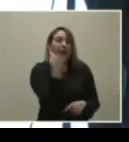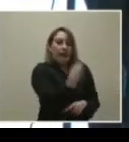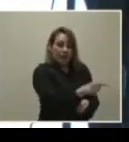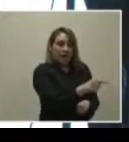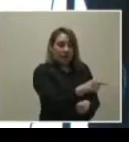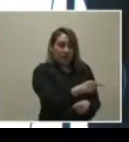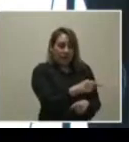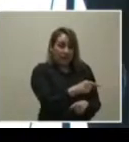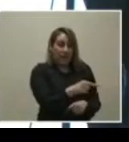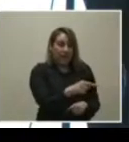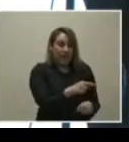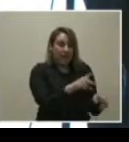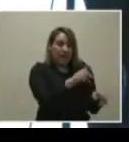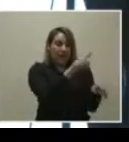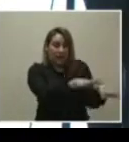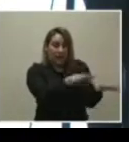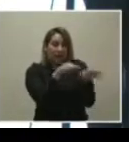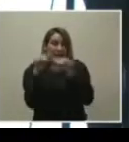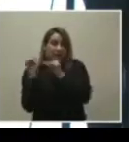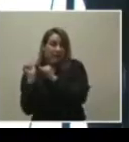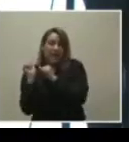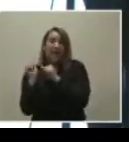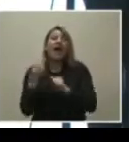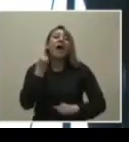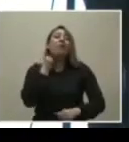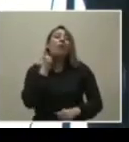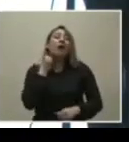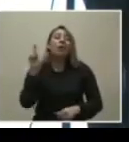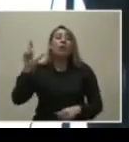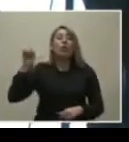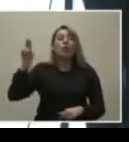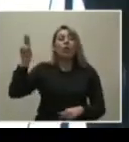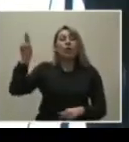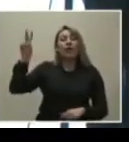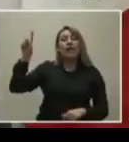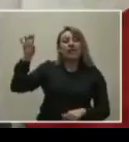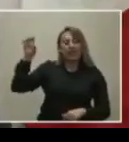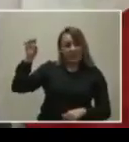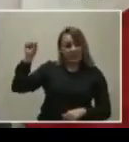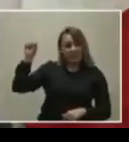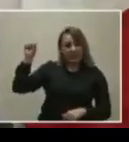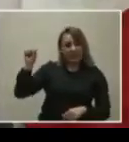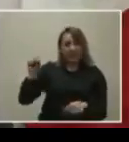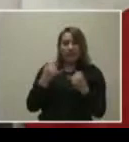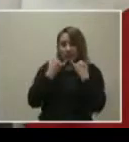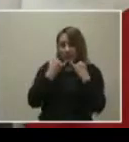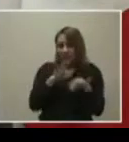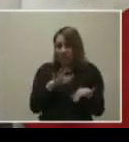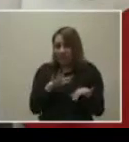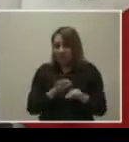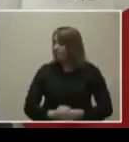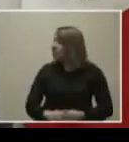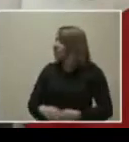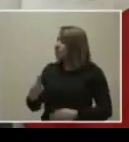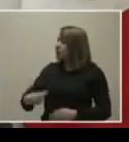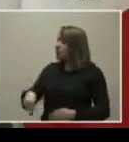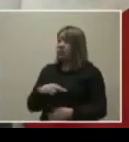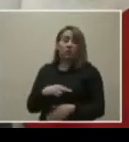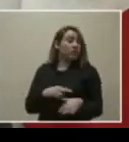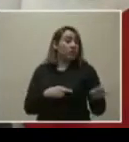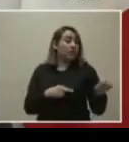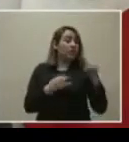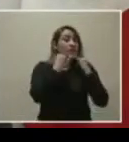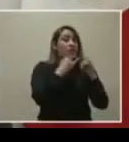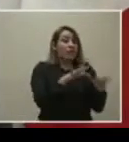laudo precisamente, el abogado de Lourdes Maldonado? No tenemos ninguna razón para descartar ninguna de las líneas de investigación, sino que